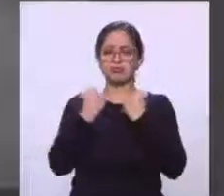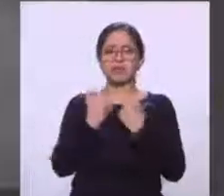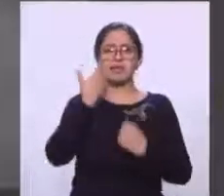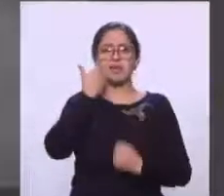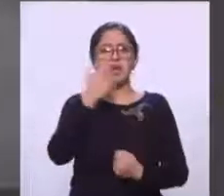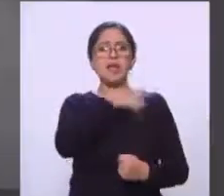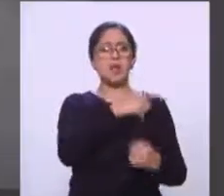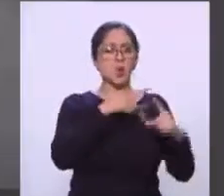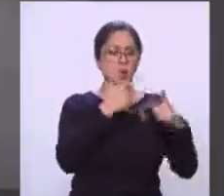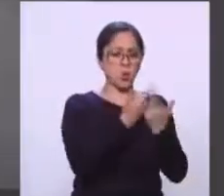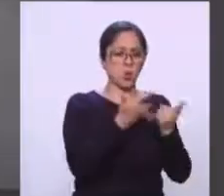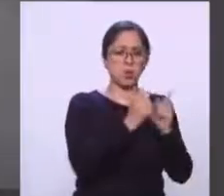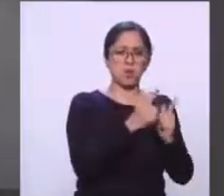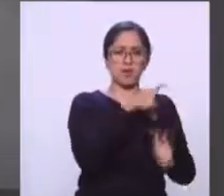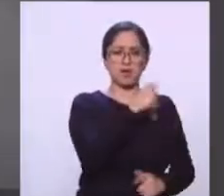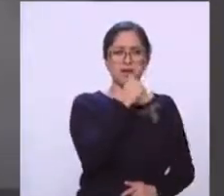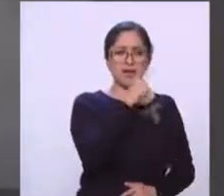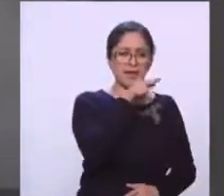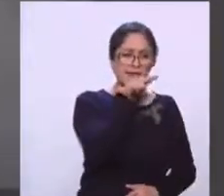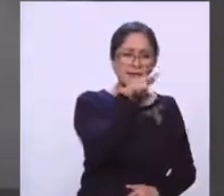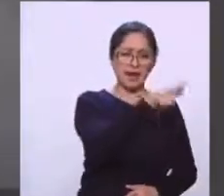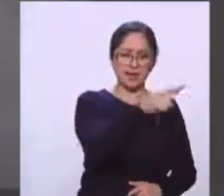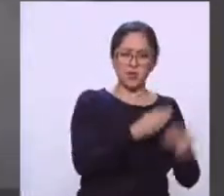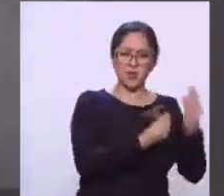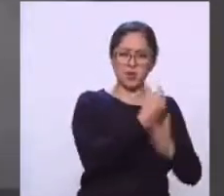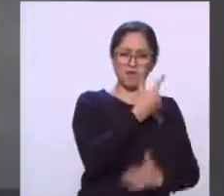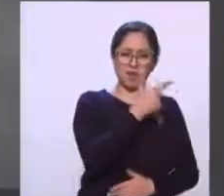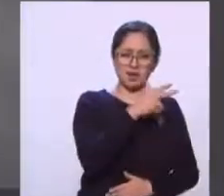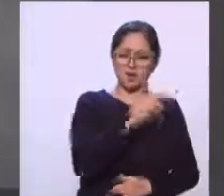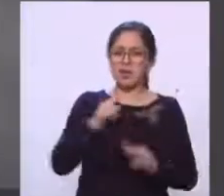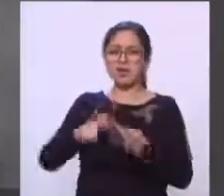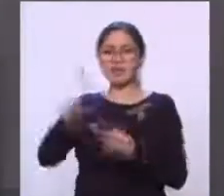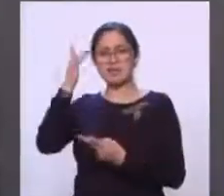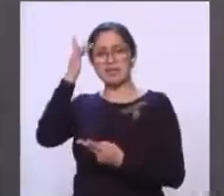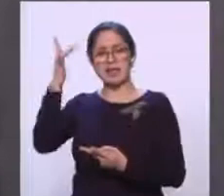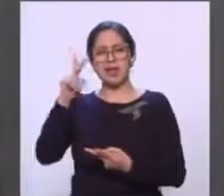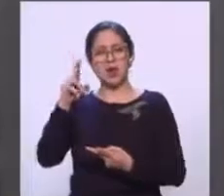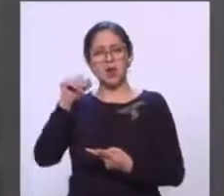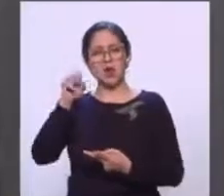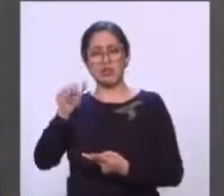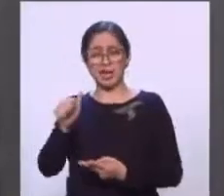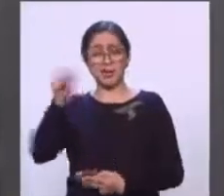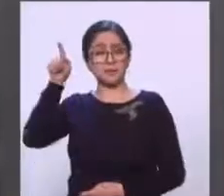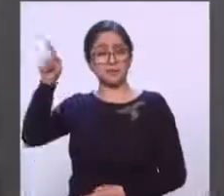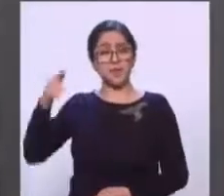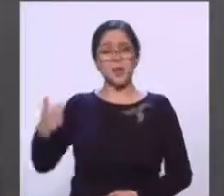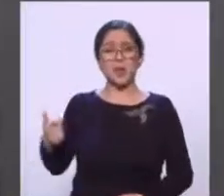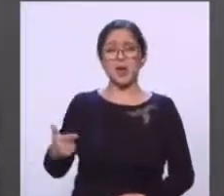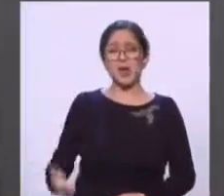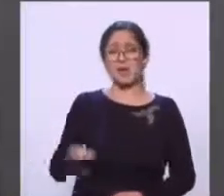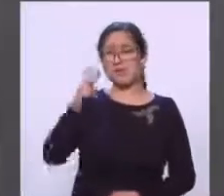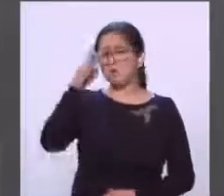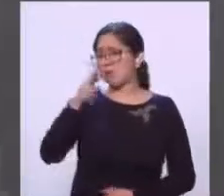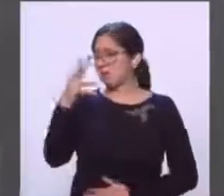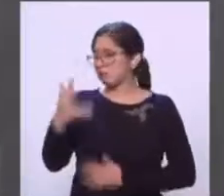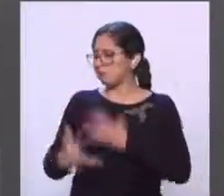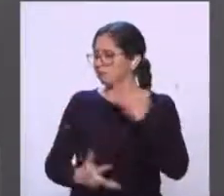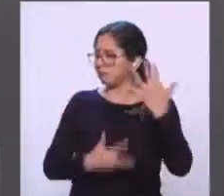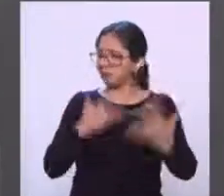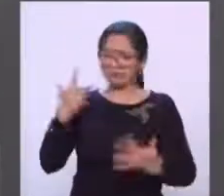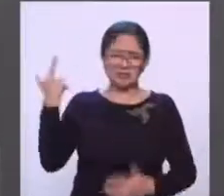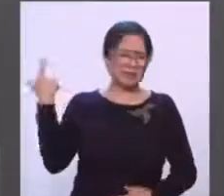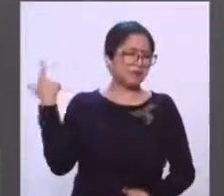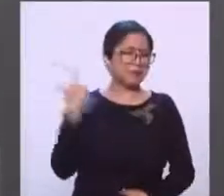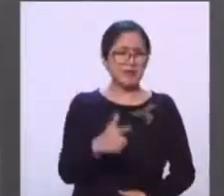Cártel Jalisco Nueva Generación y Santa Rosa de Lima, lo que ha convertido al estado de Guanajuato en el más violento de México en los últimos años. Mire,